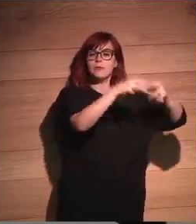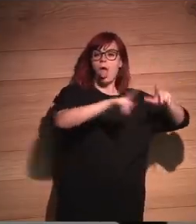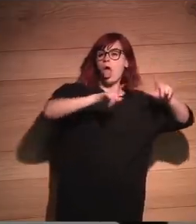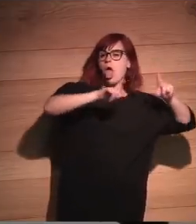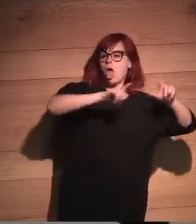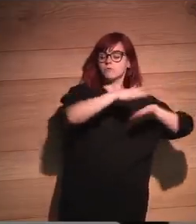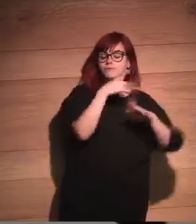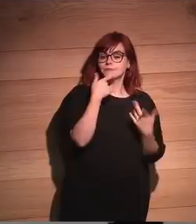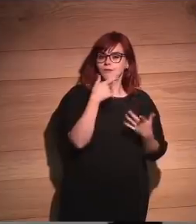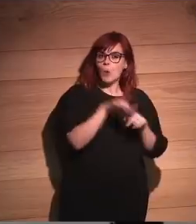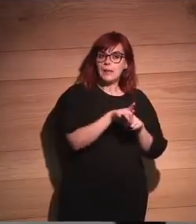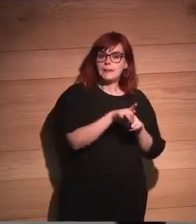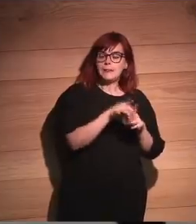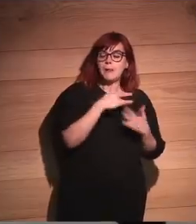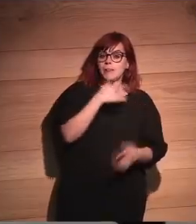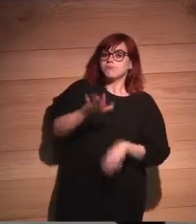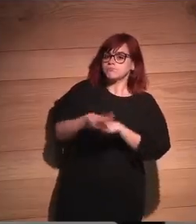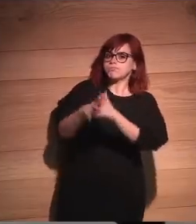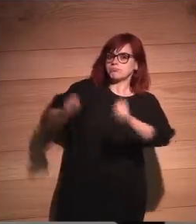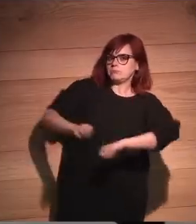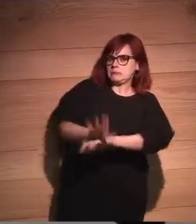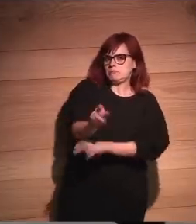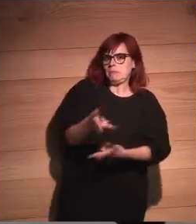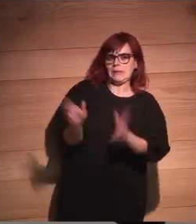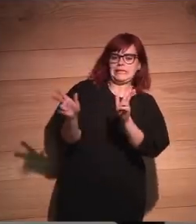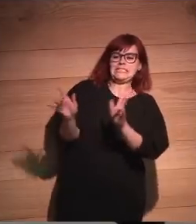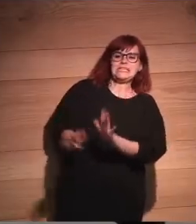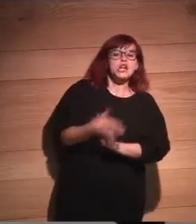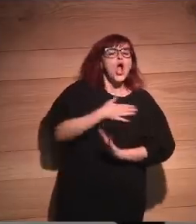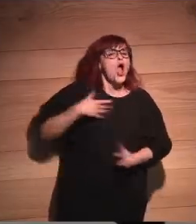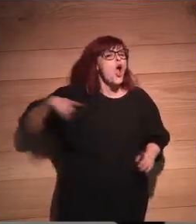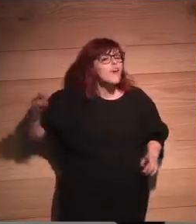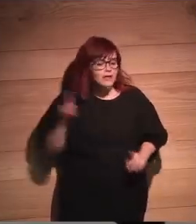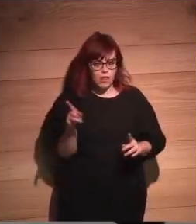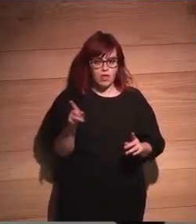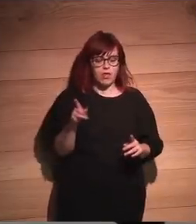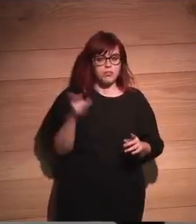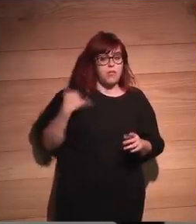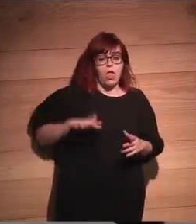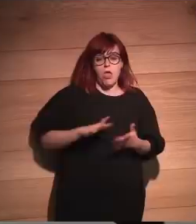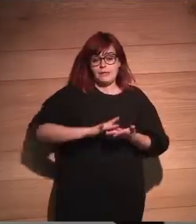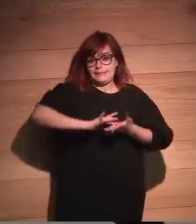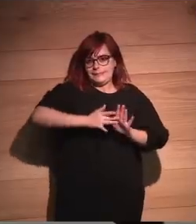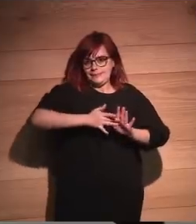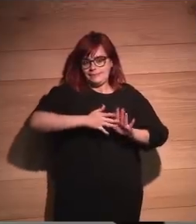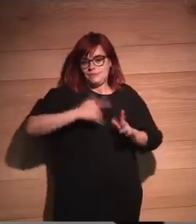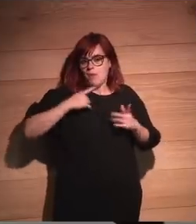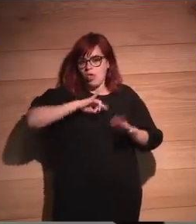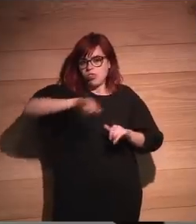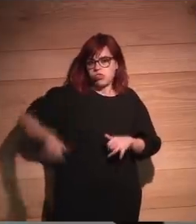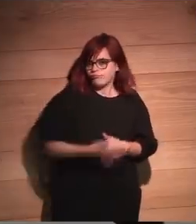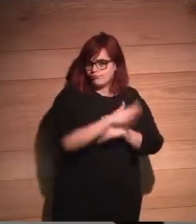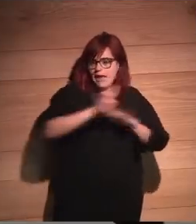lo ha no es que lo haya permitido, es que está de acuerdo con eso. No quiere tener un desgaste, porque además ha llegado una